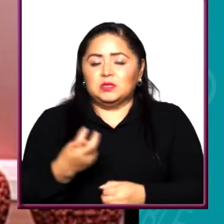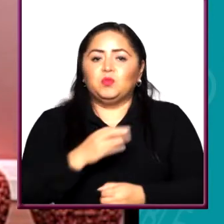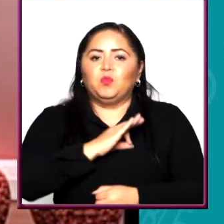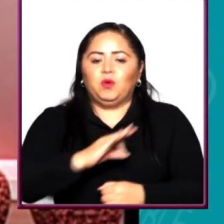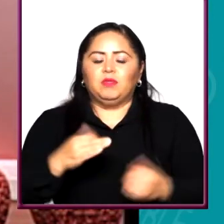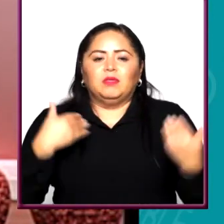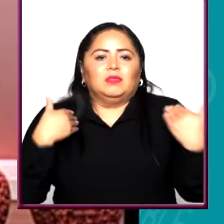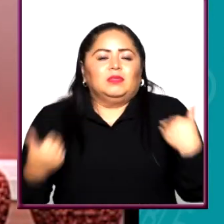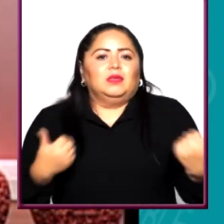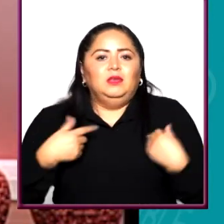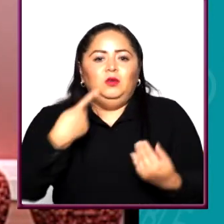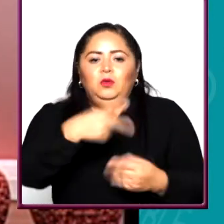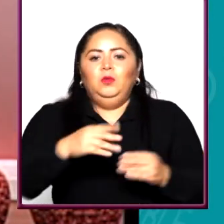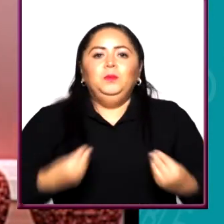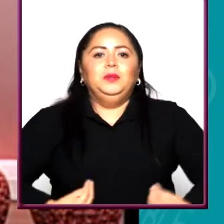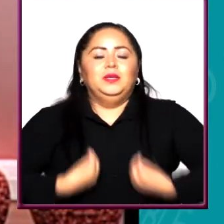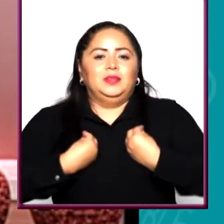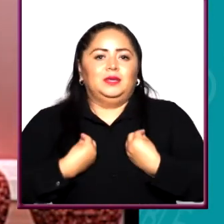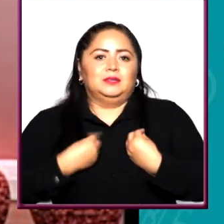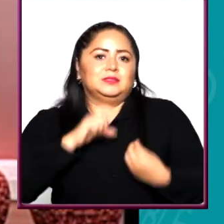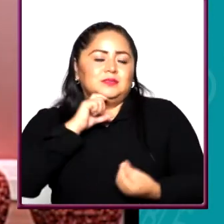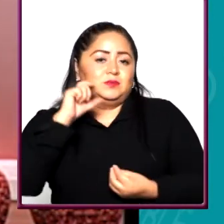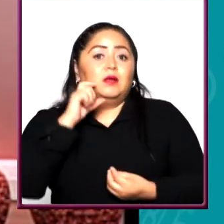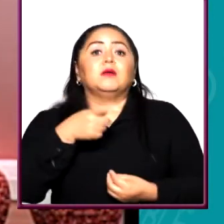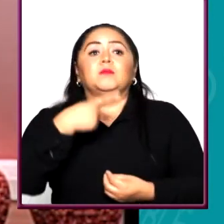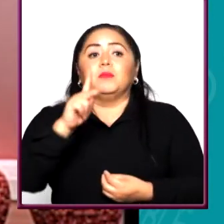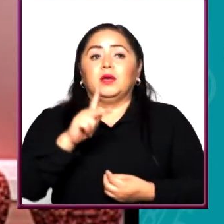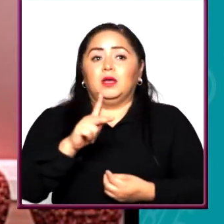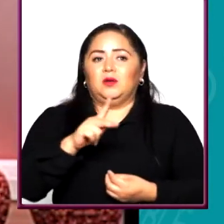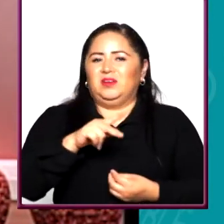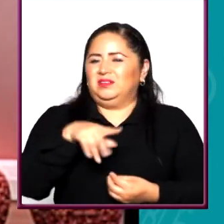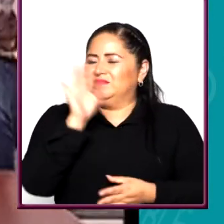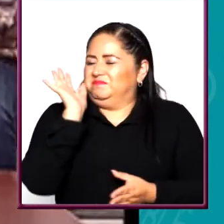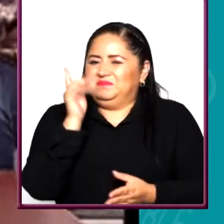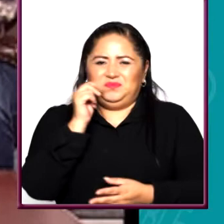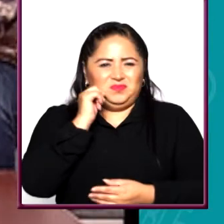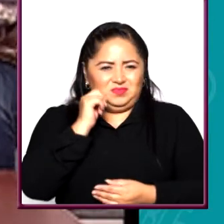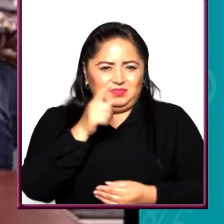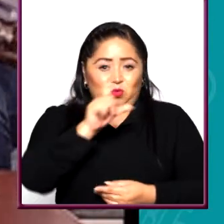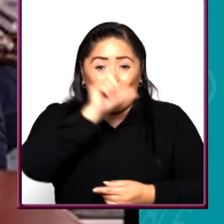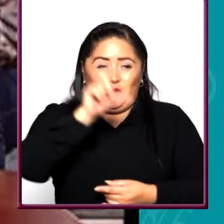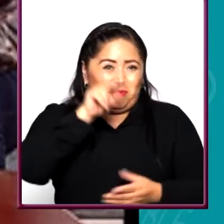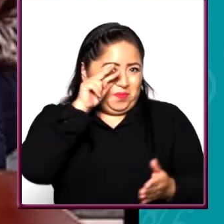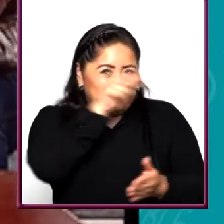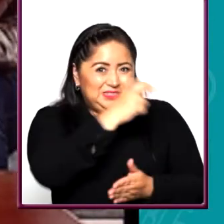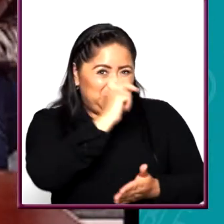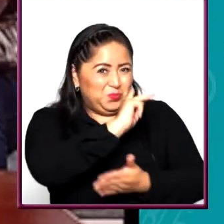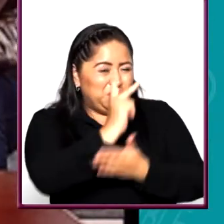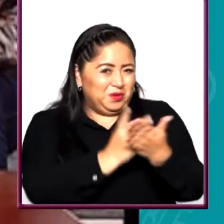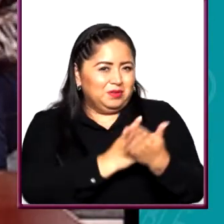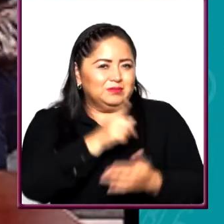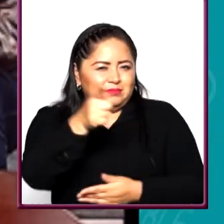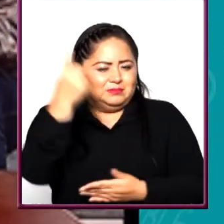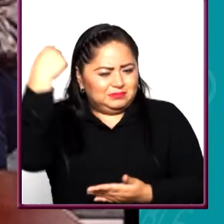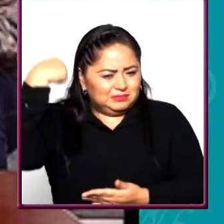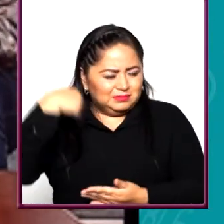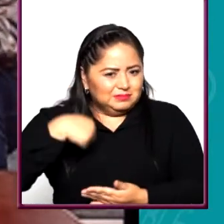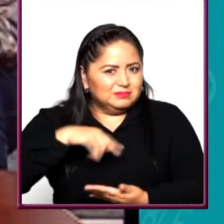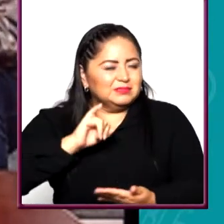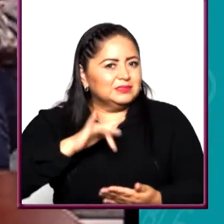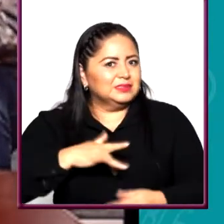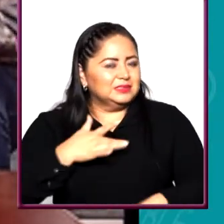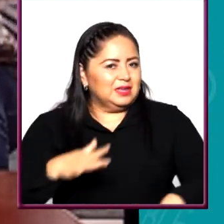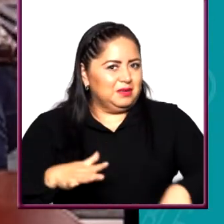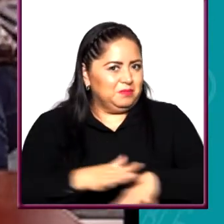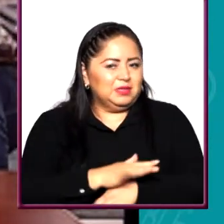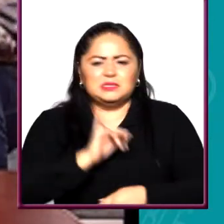mujer, el saber todo esto enriquecerá el ejercicio de tu vida sexual. Te apuesto lo que quieras a que después de ver este